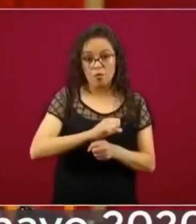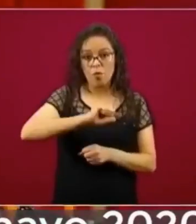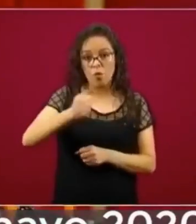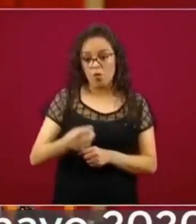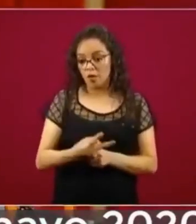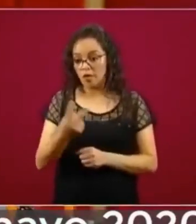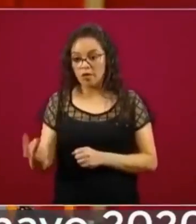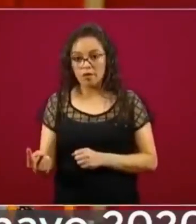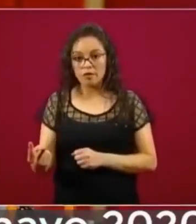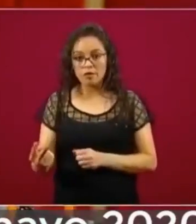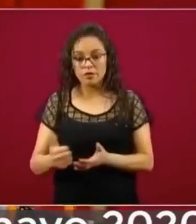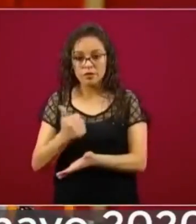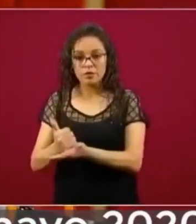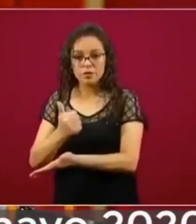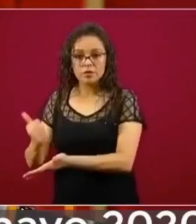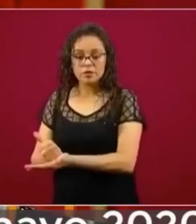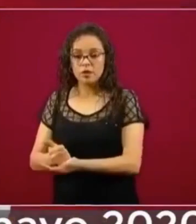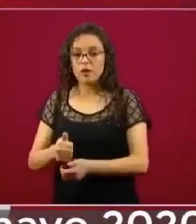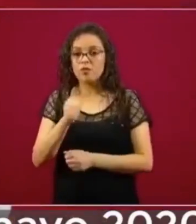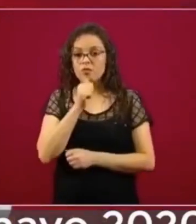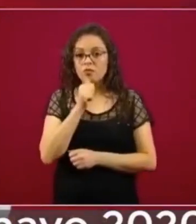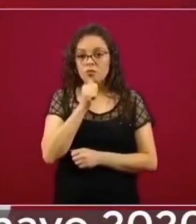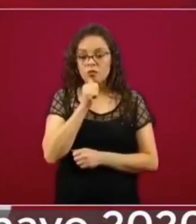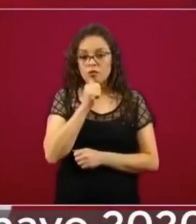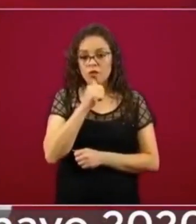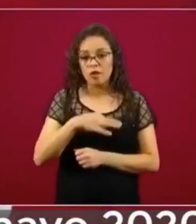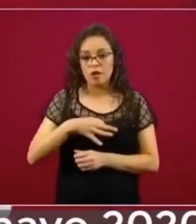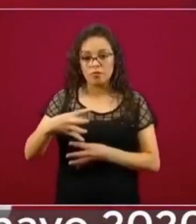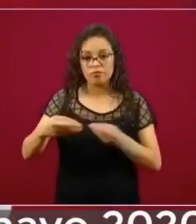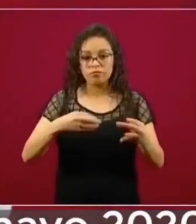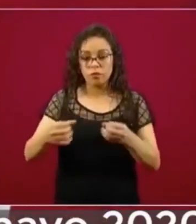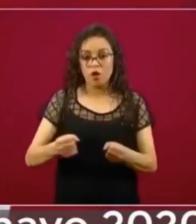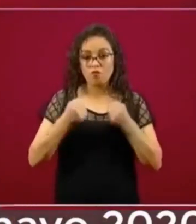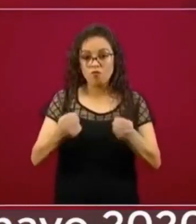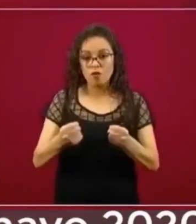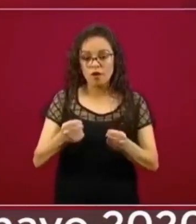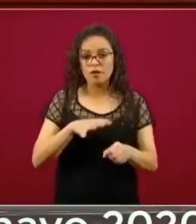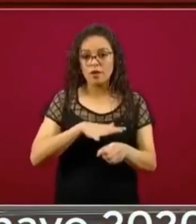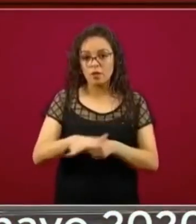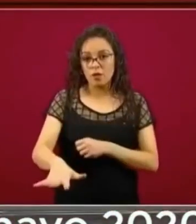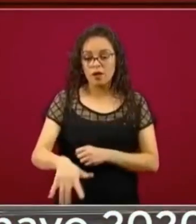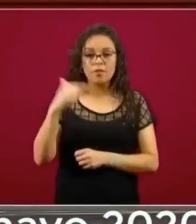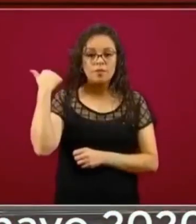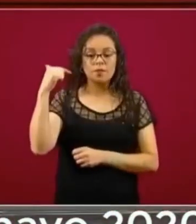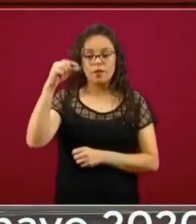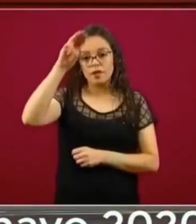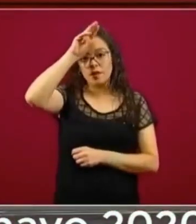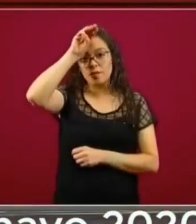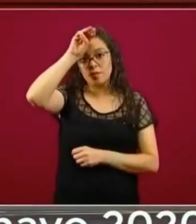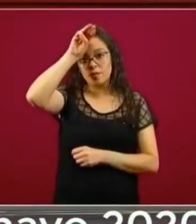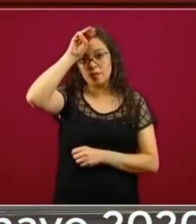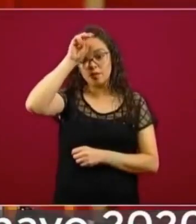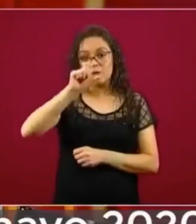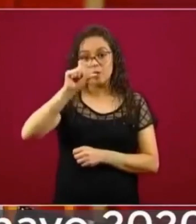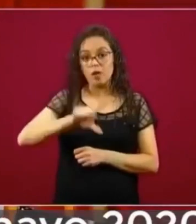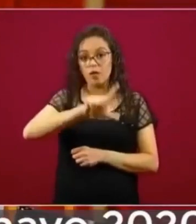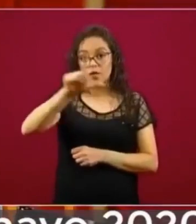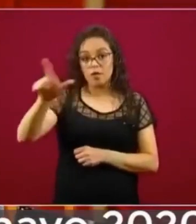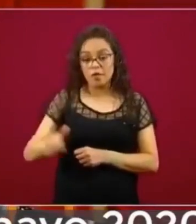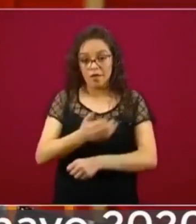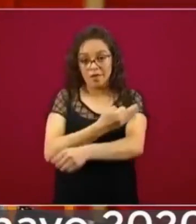transmisión activa o tan activa, Guadalajara y Monterrey. Es posible que cuando entren más tardíamente y dado que son